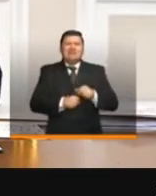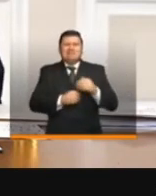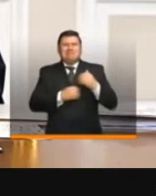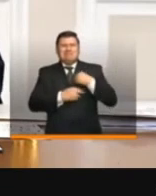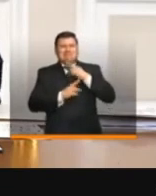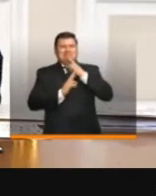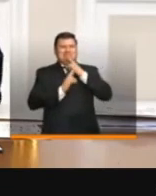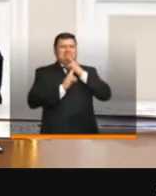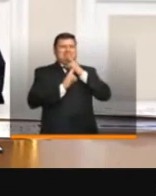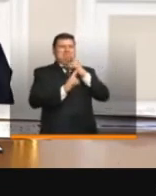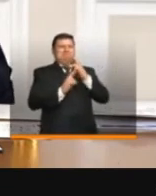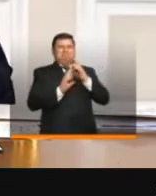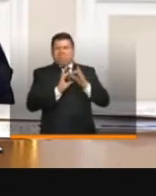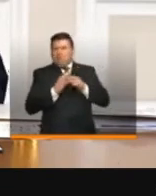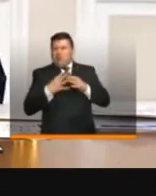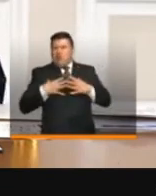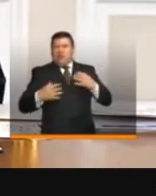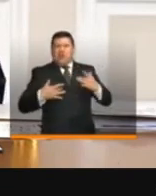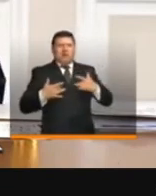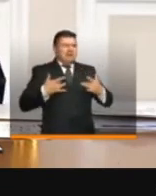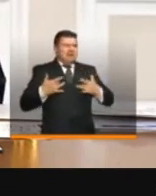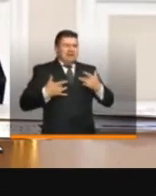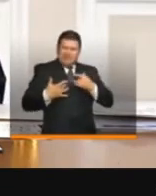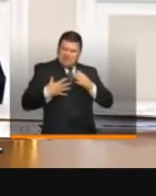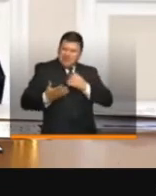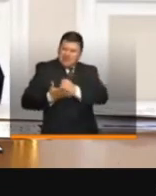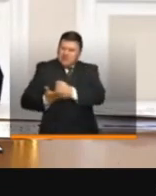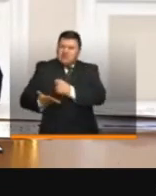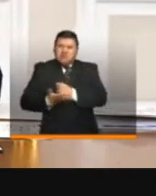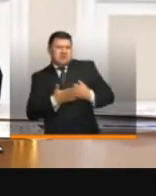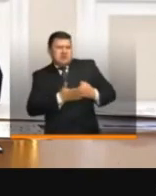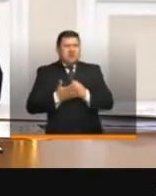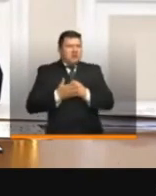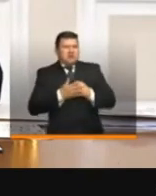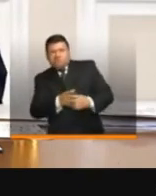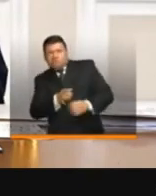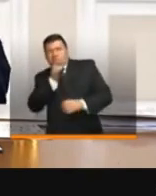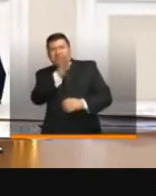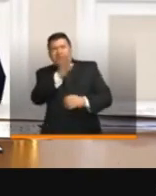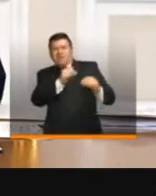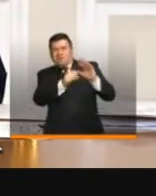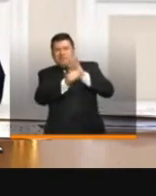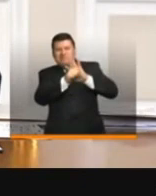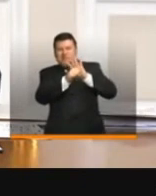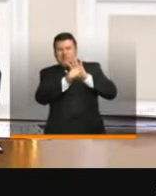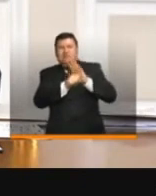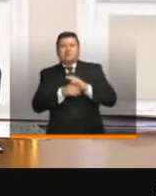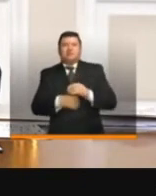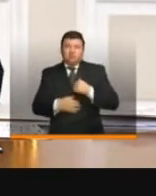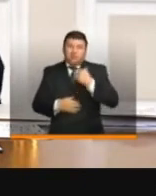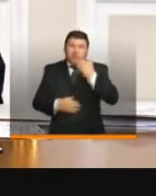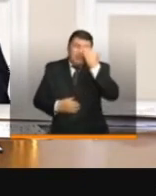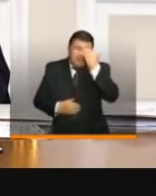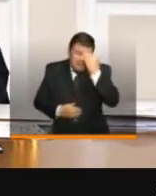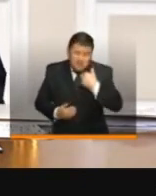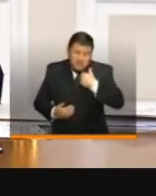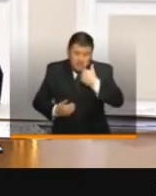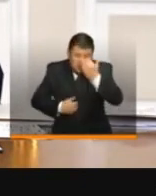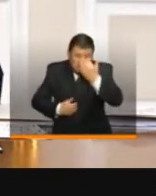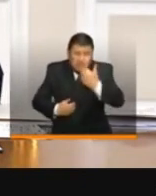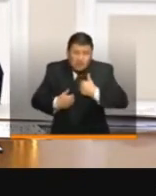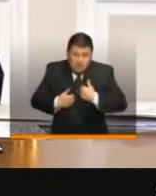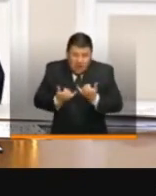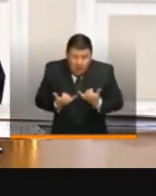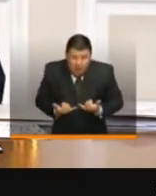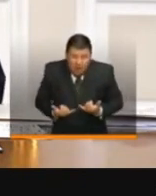que responderle contagiando de solidaridad a todos los colombianos. Y soy muy consciente que en estos